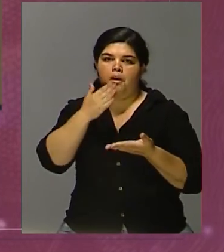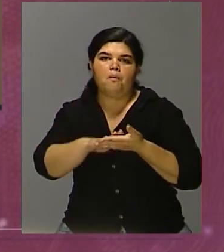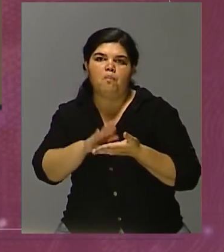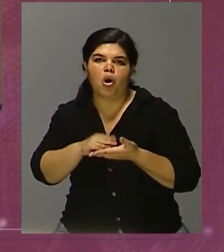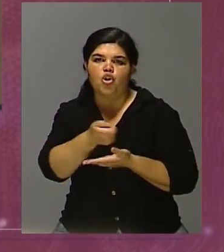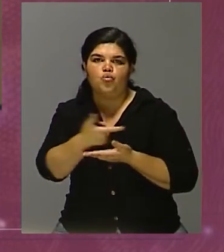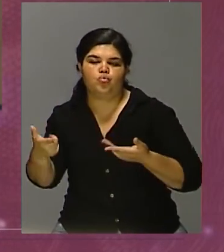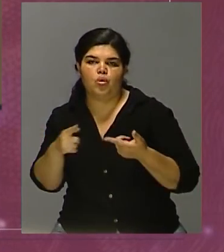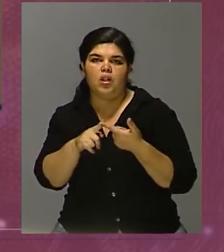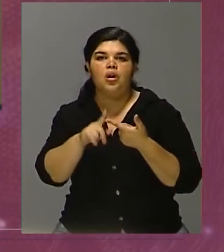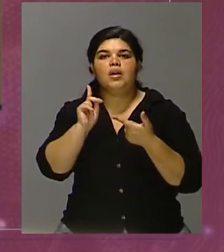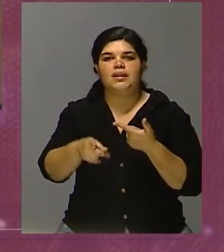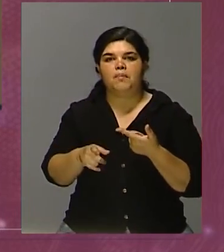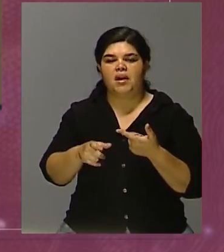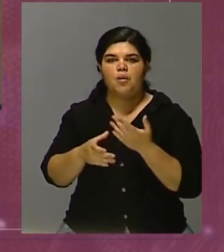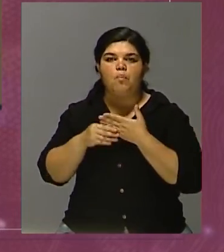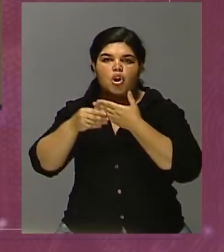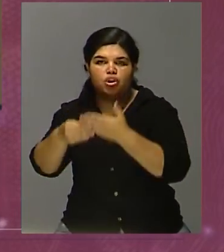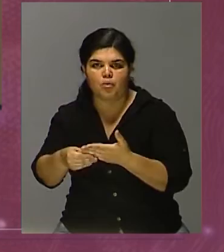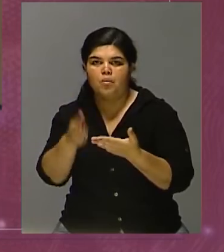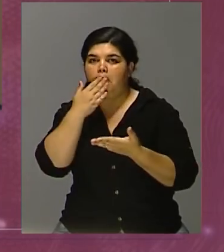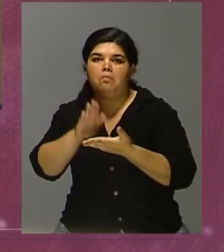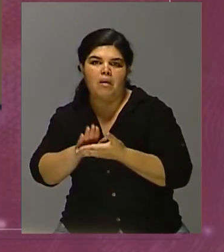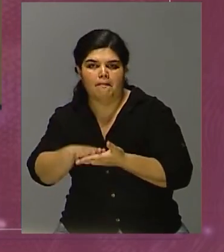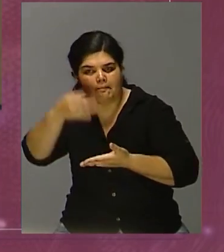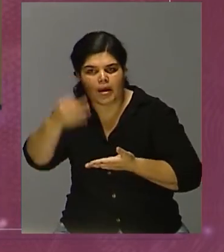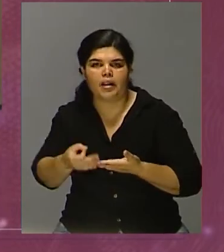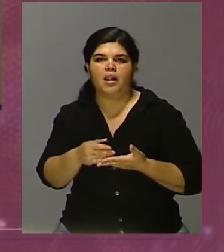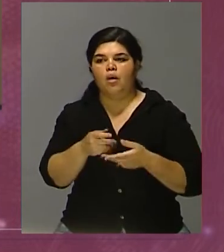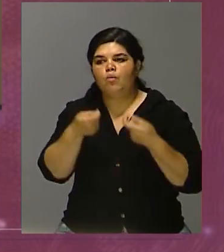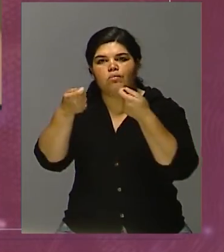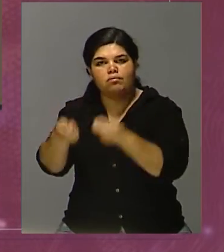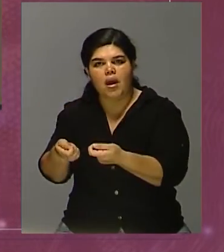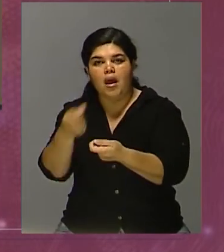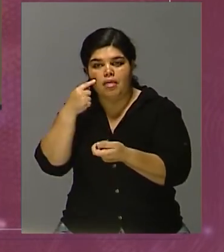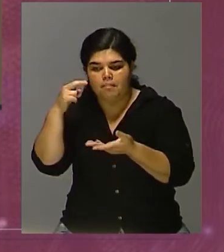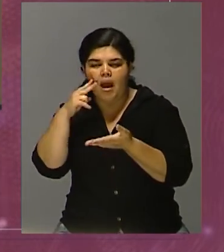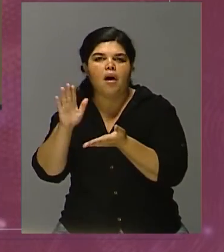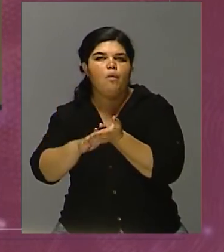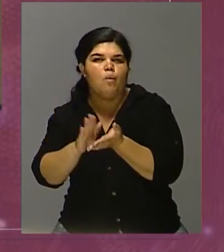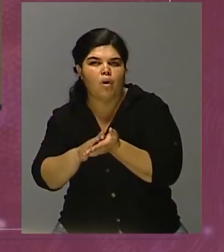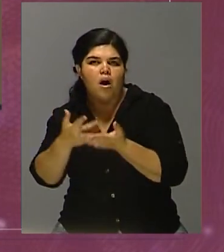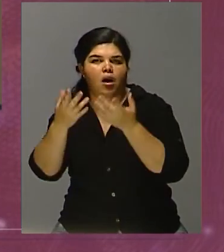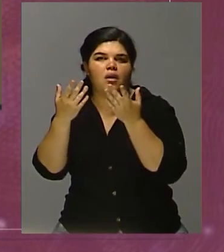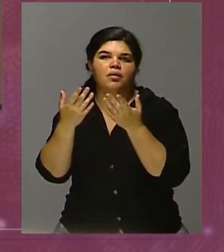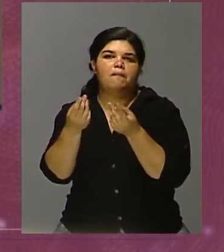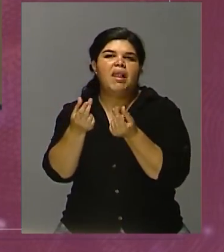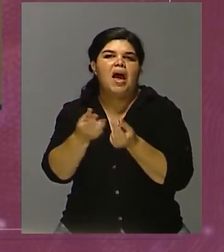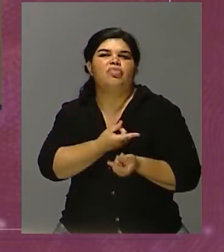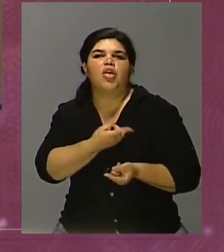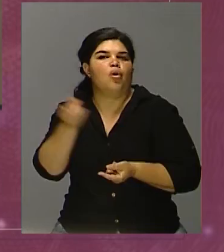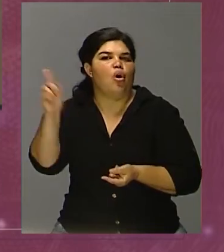uno va a poner en el mercado de valores. Y por supuesto, una cuenta bancaria, caja de ahorro, cuenta corriente, desde el cual